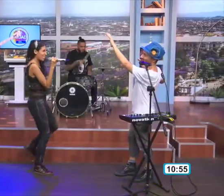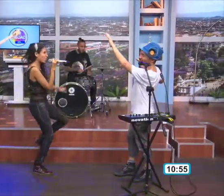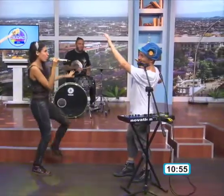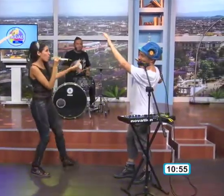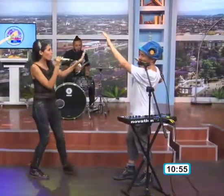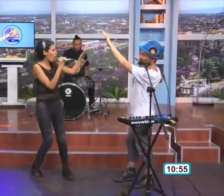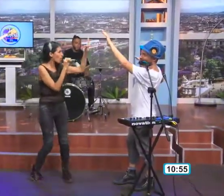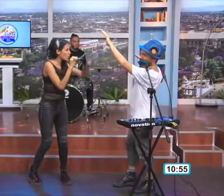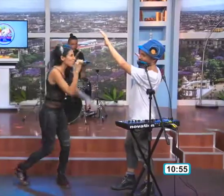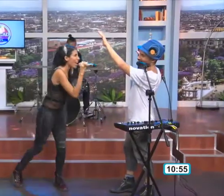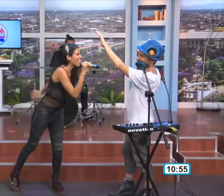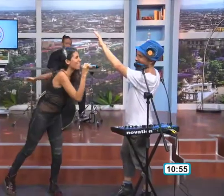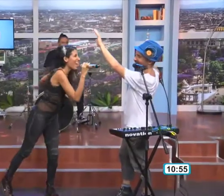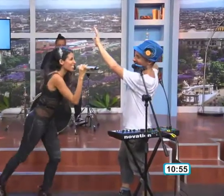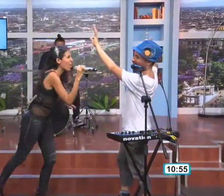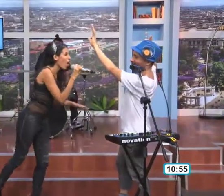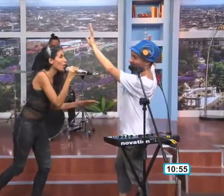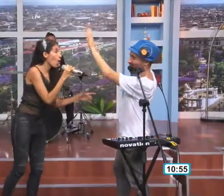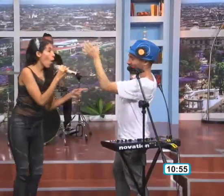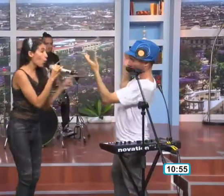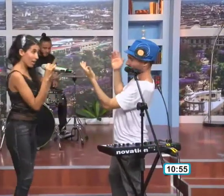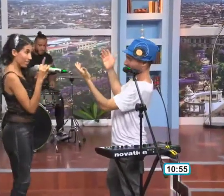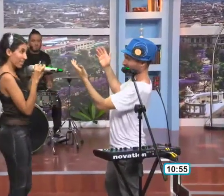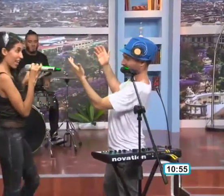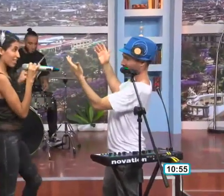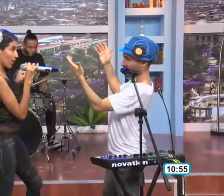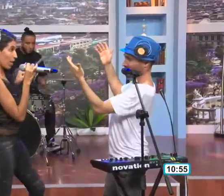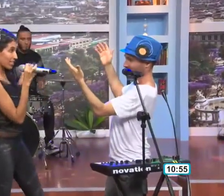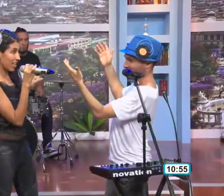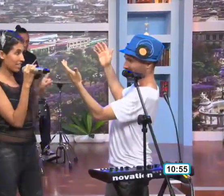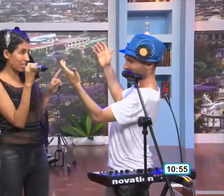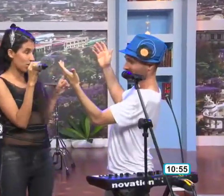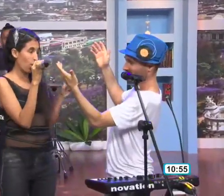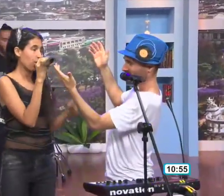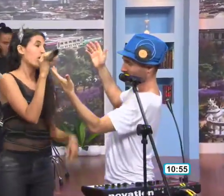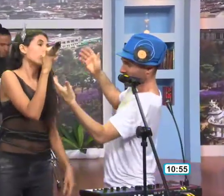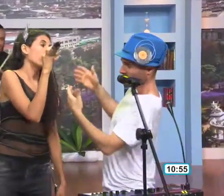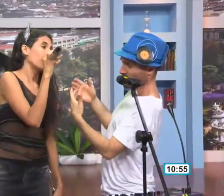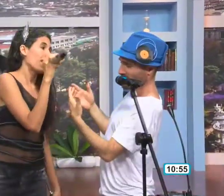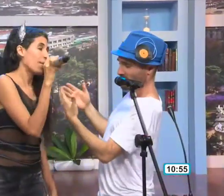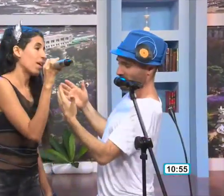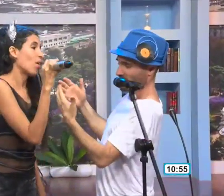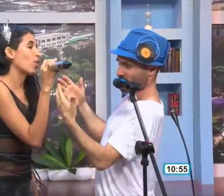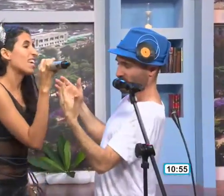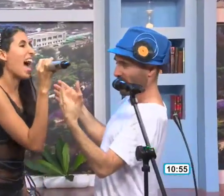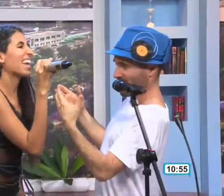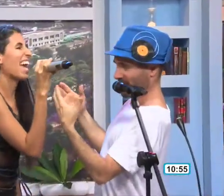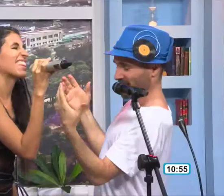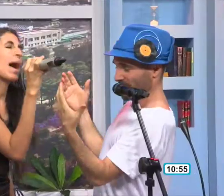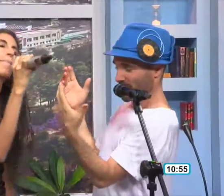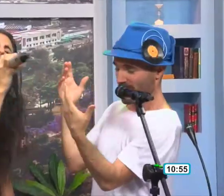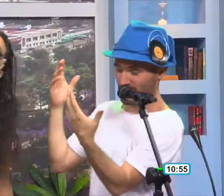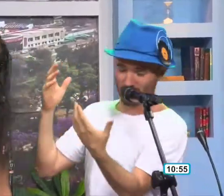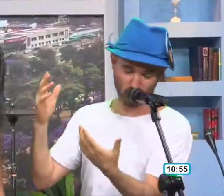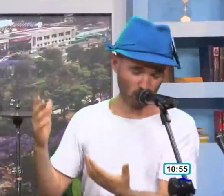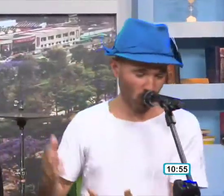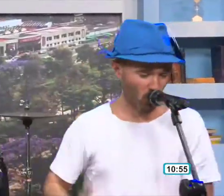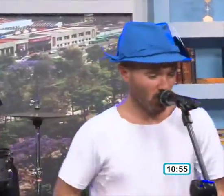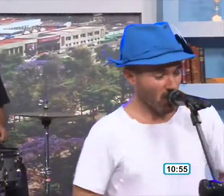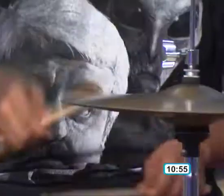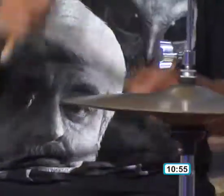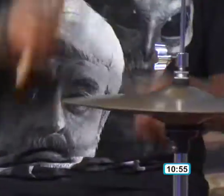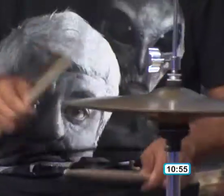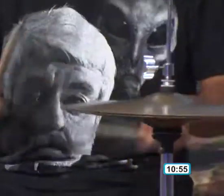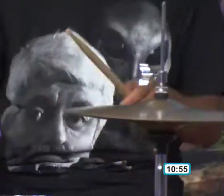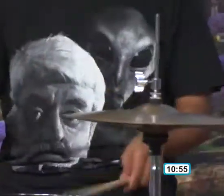Torpe sin rumbo ni una dirección, una certeza, una sensación. Sombras de mediodía que tapan el